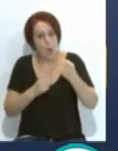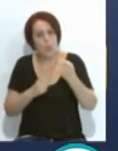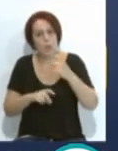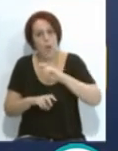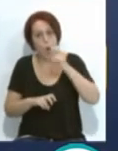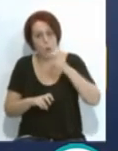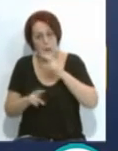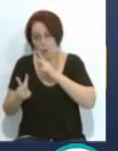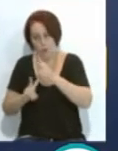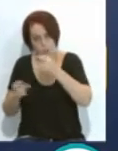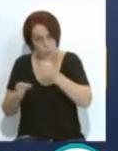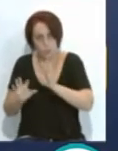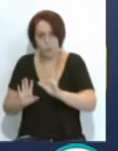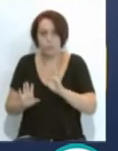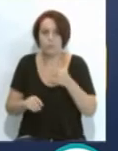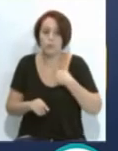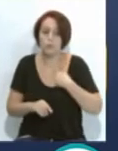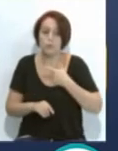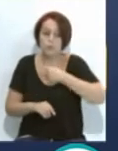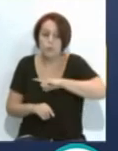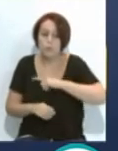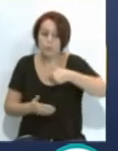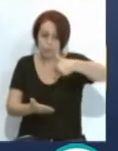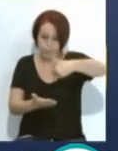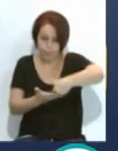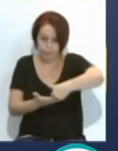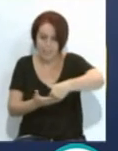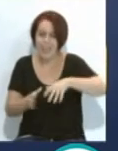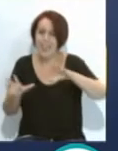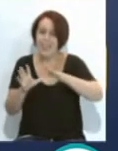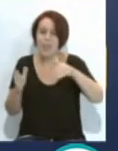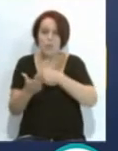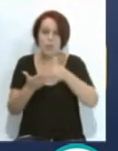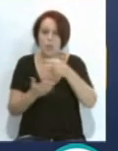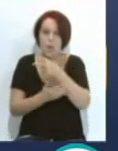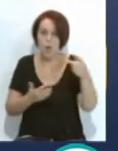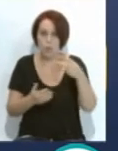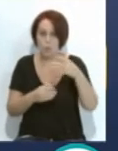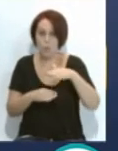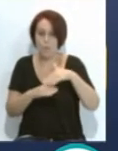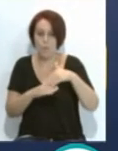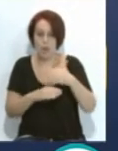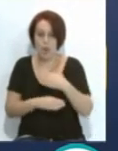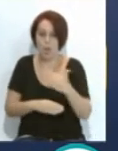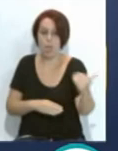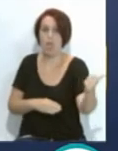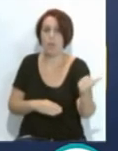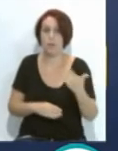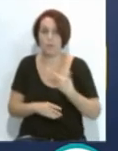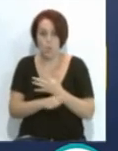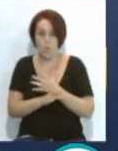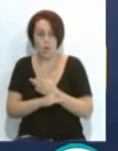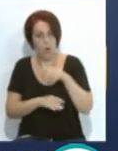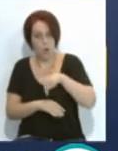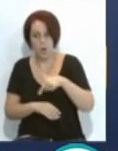que nosotros hemos recibido en firme propuestas por más de 10 millones de euros por jugadores de la plantilla del Cádiz, en firme, y a